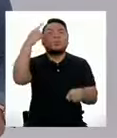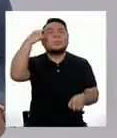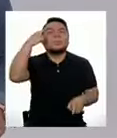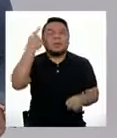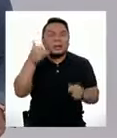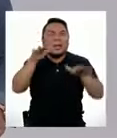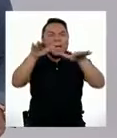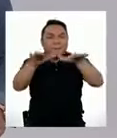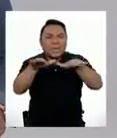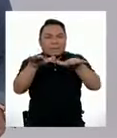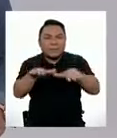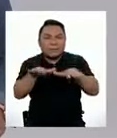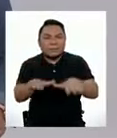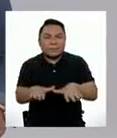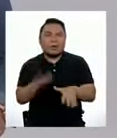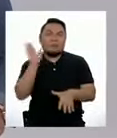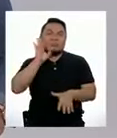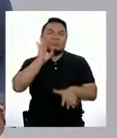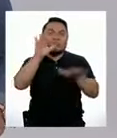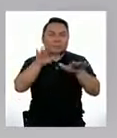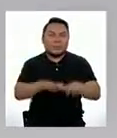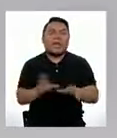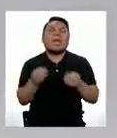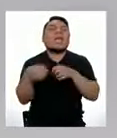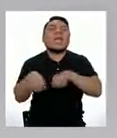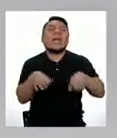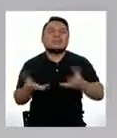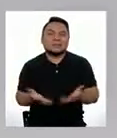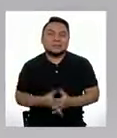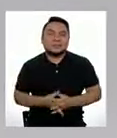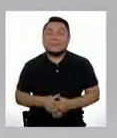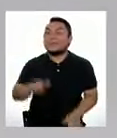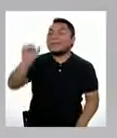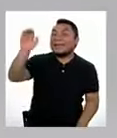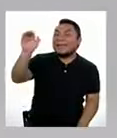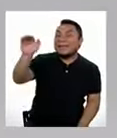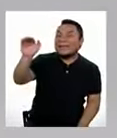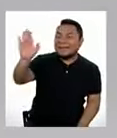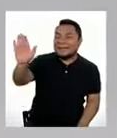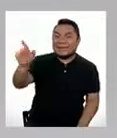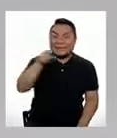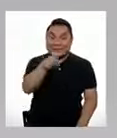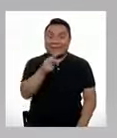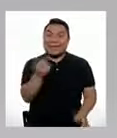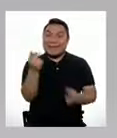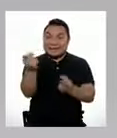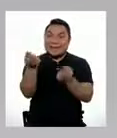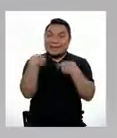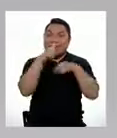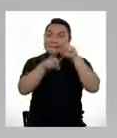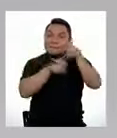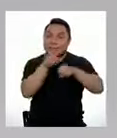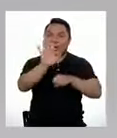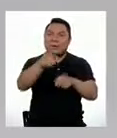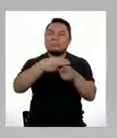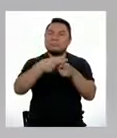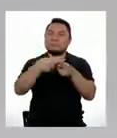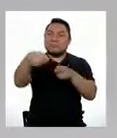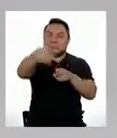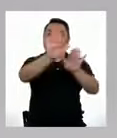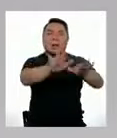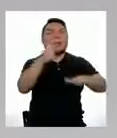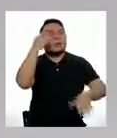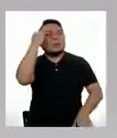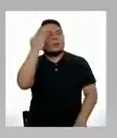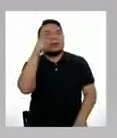de gases de efecto invernadero en esa actividad? Doris, ¿qué te parece si para responder esta pregunta les damos unos minutitos